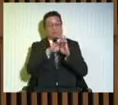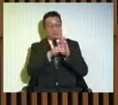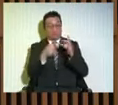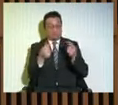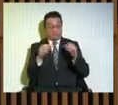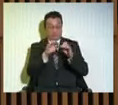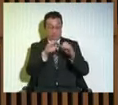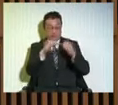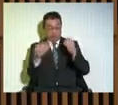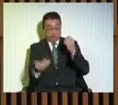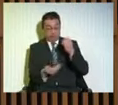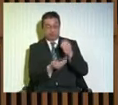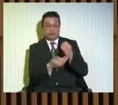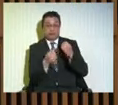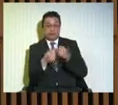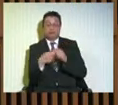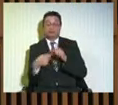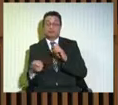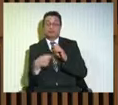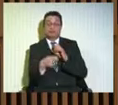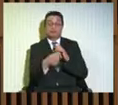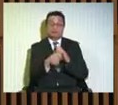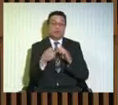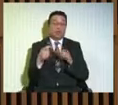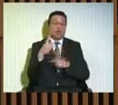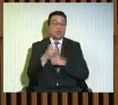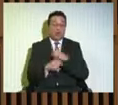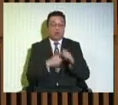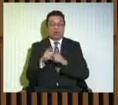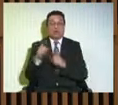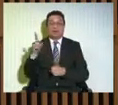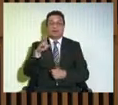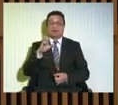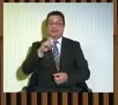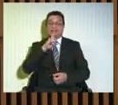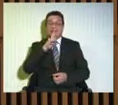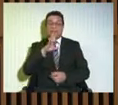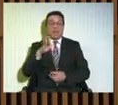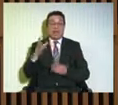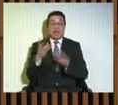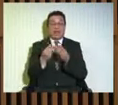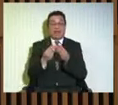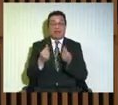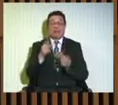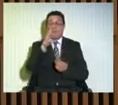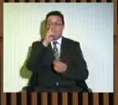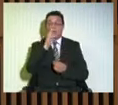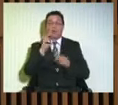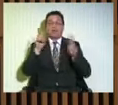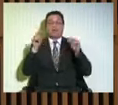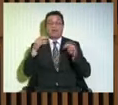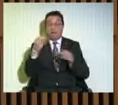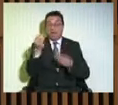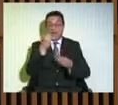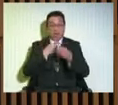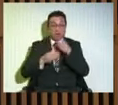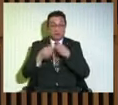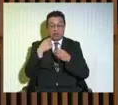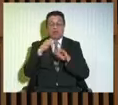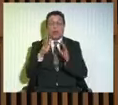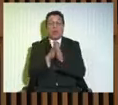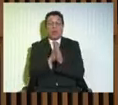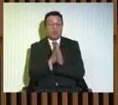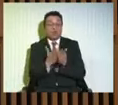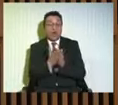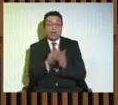tenemos, de ir entregando año a año un set de mayor calidad. Igual que con el tema de la comida, no queremos que existan